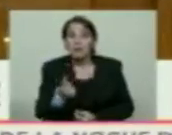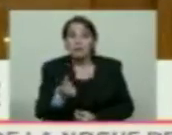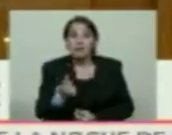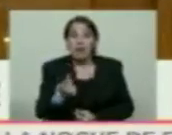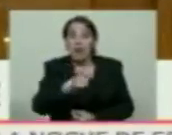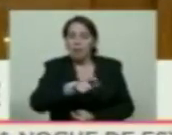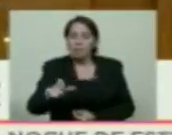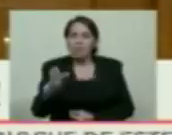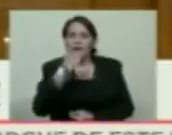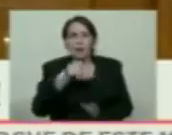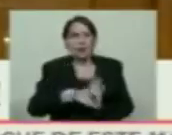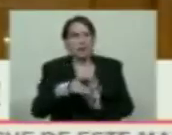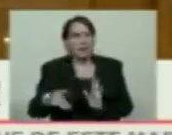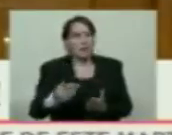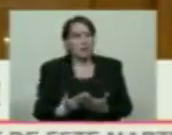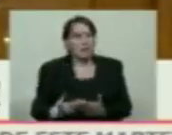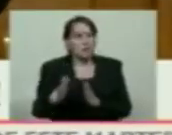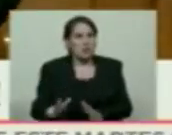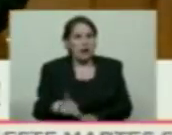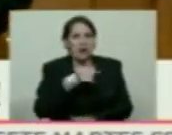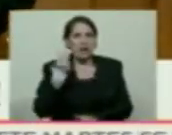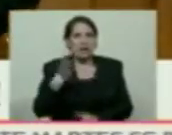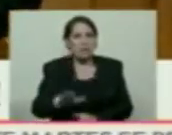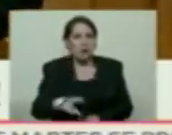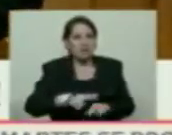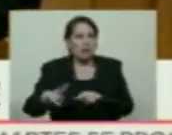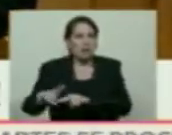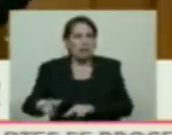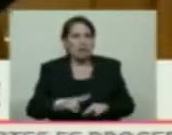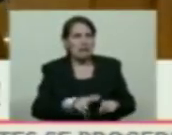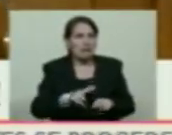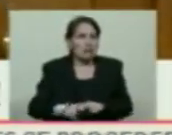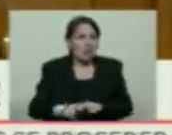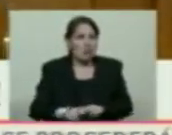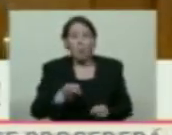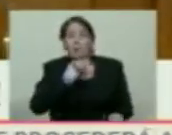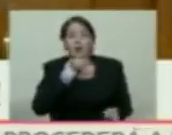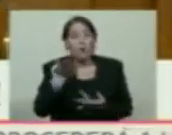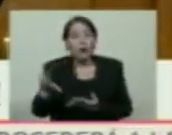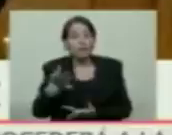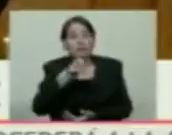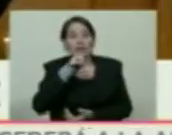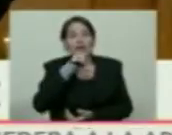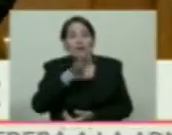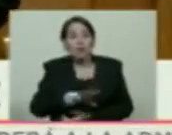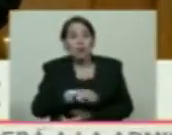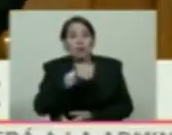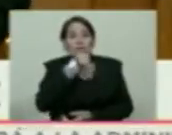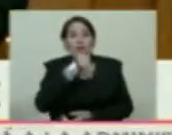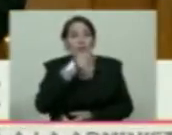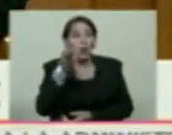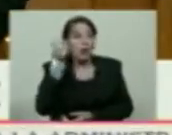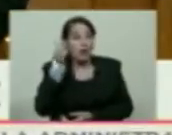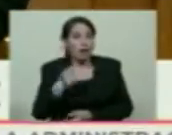estudiar. Que los niños se morían. Su profesora de historia le cuenta. Nosotros seremos los profesores de historia de